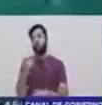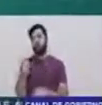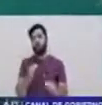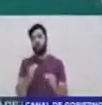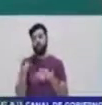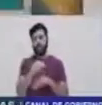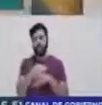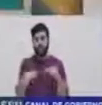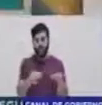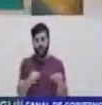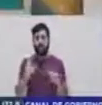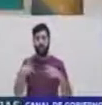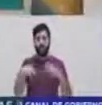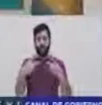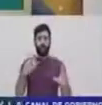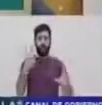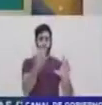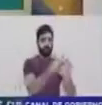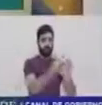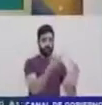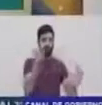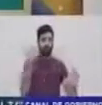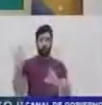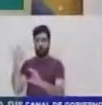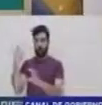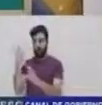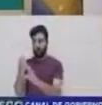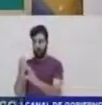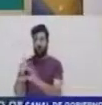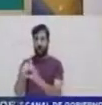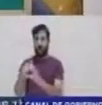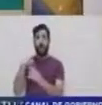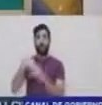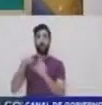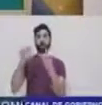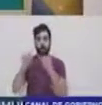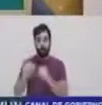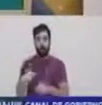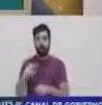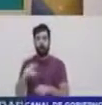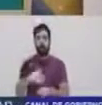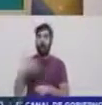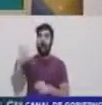en otra célula, para que de esta manera esta célula pueda desarrollar y crear